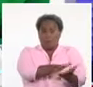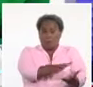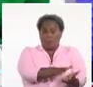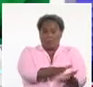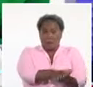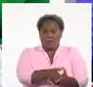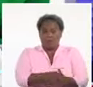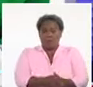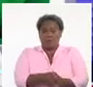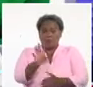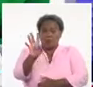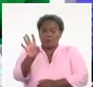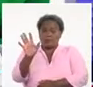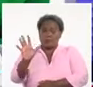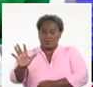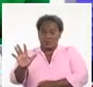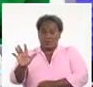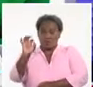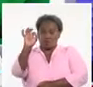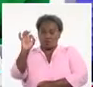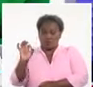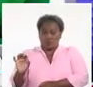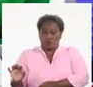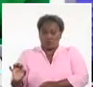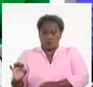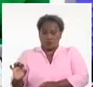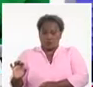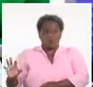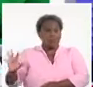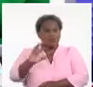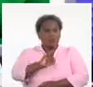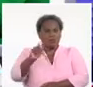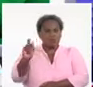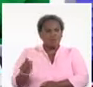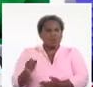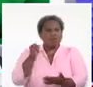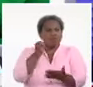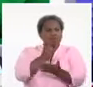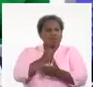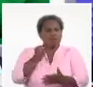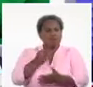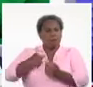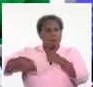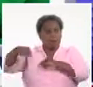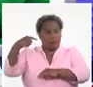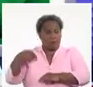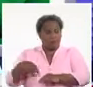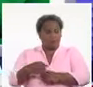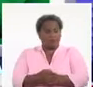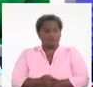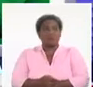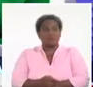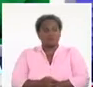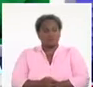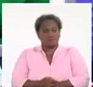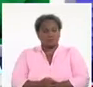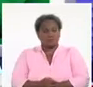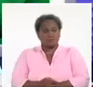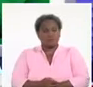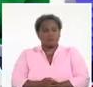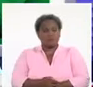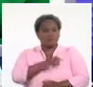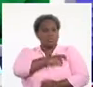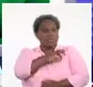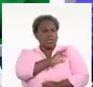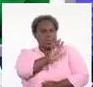el 45% de todos los diagnosticados pues ha sido asintomático